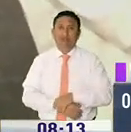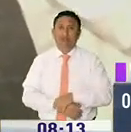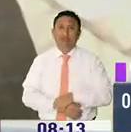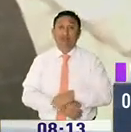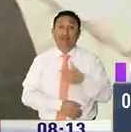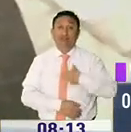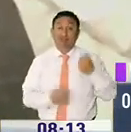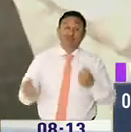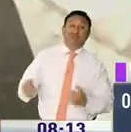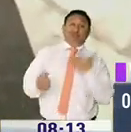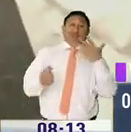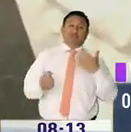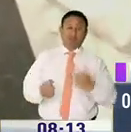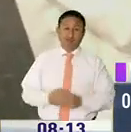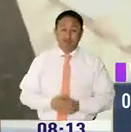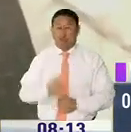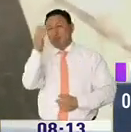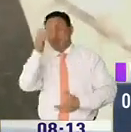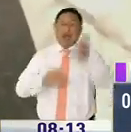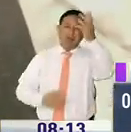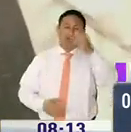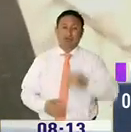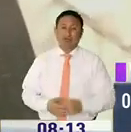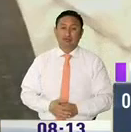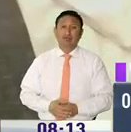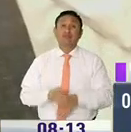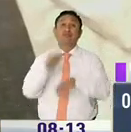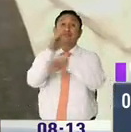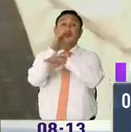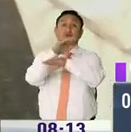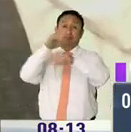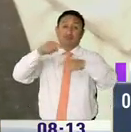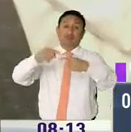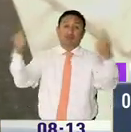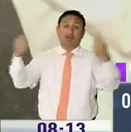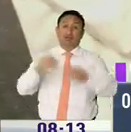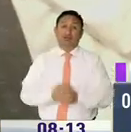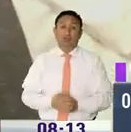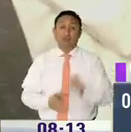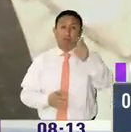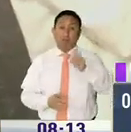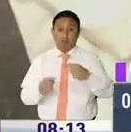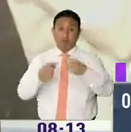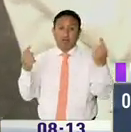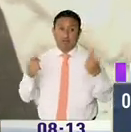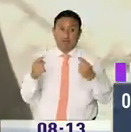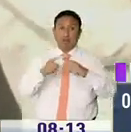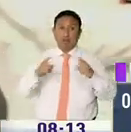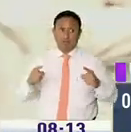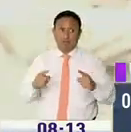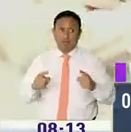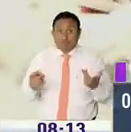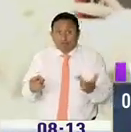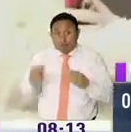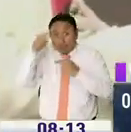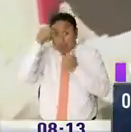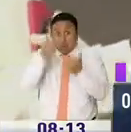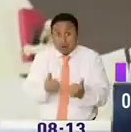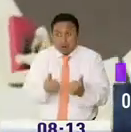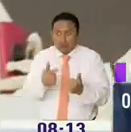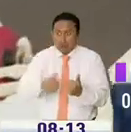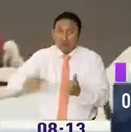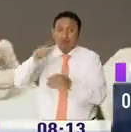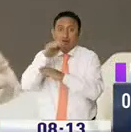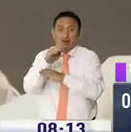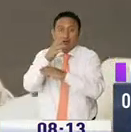han golpeado, nos han insultado. En San Roque tuvimos enfrentamientos con la gente, pero eso también es una buena noticia. Hemos recuperado